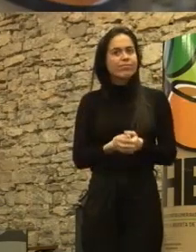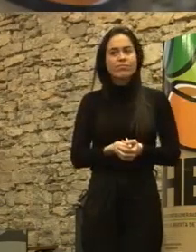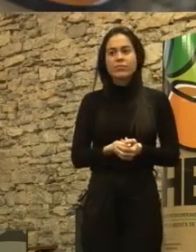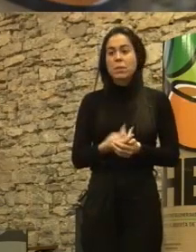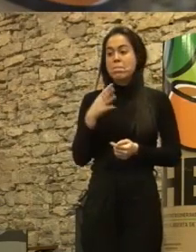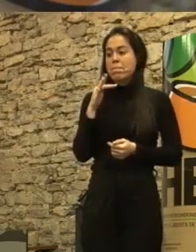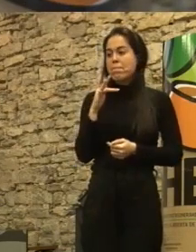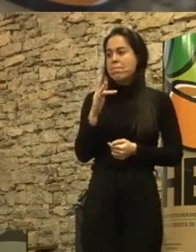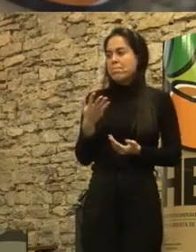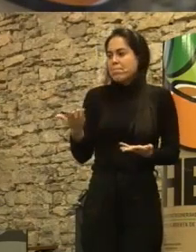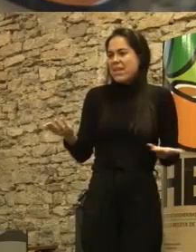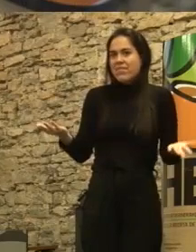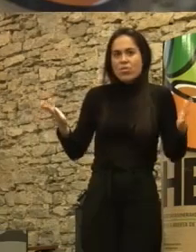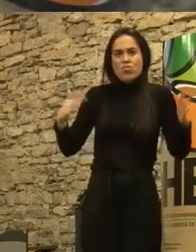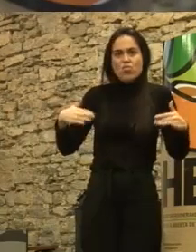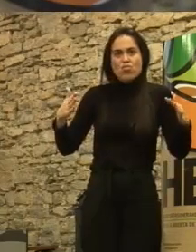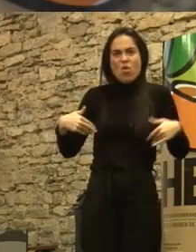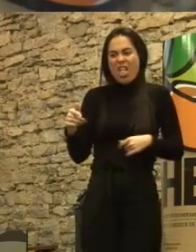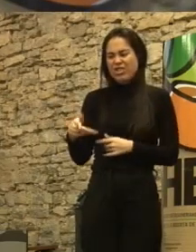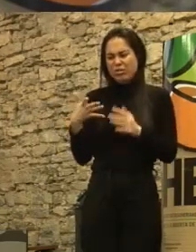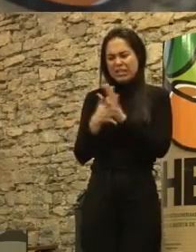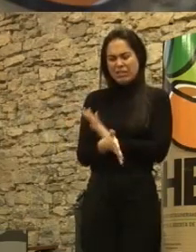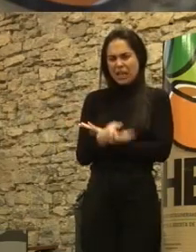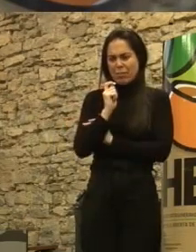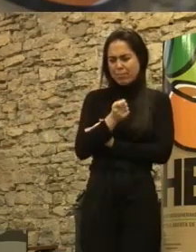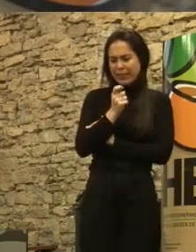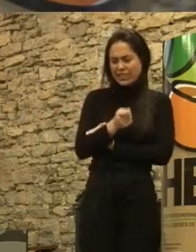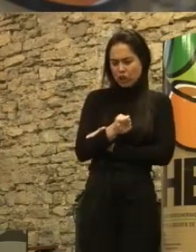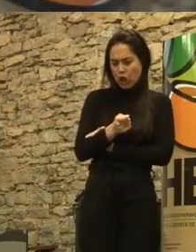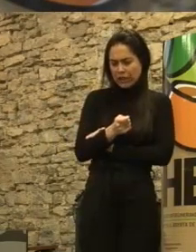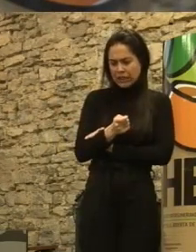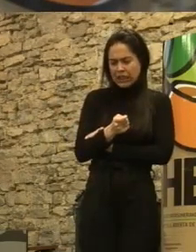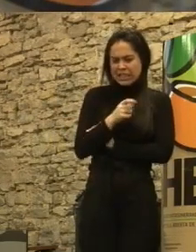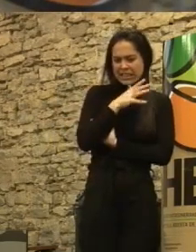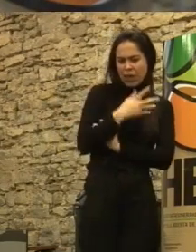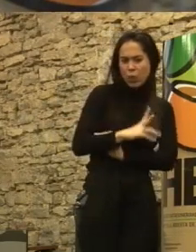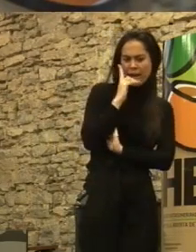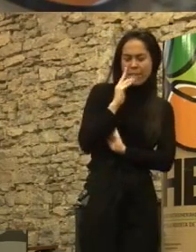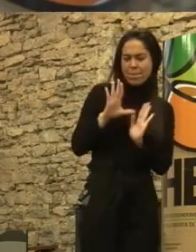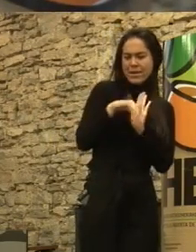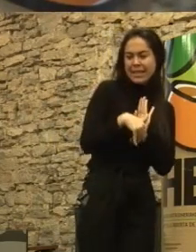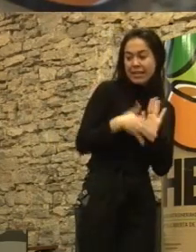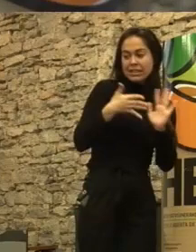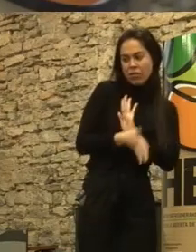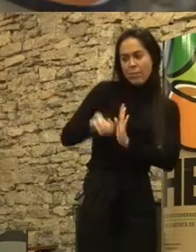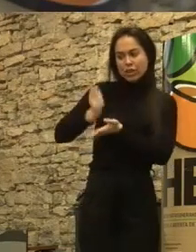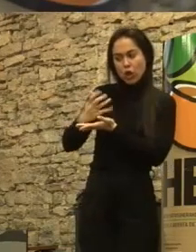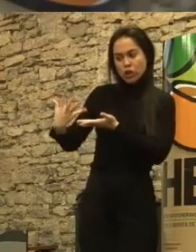de beneficio, ni que sirva para que efectivamente el sistema de pensiones se pueda garantizar, ya os diremos también por